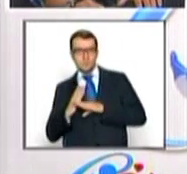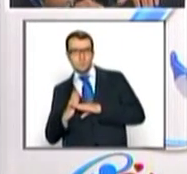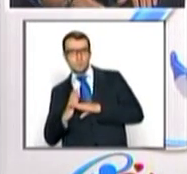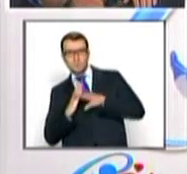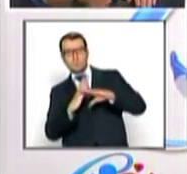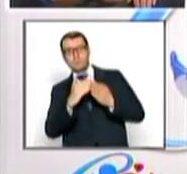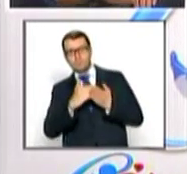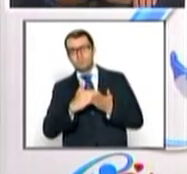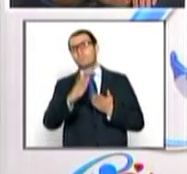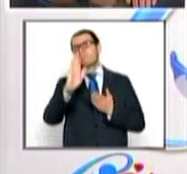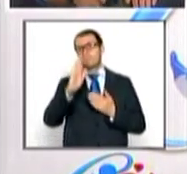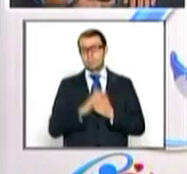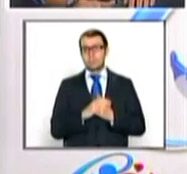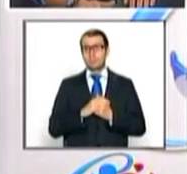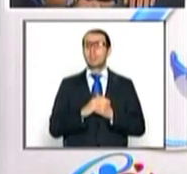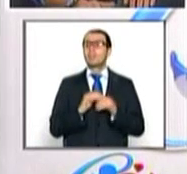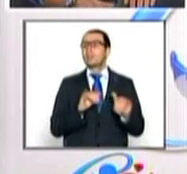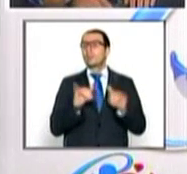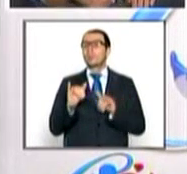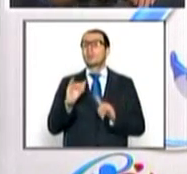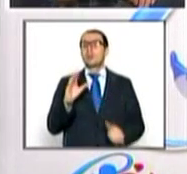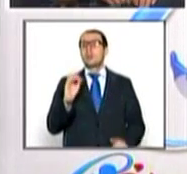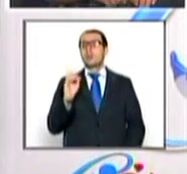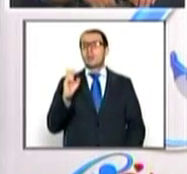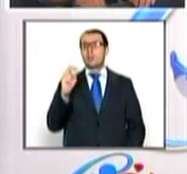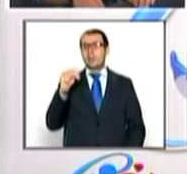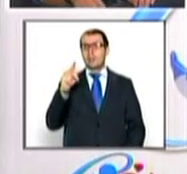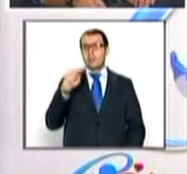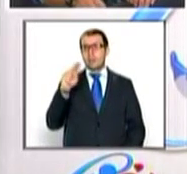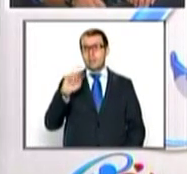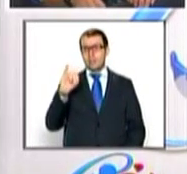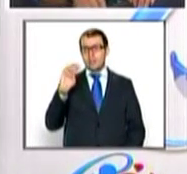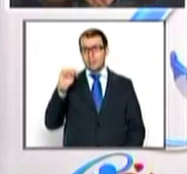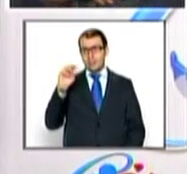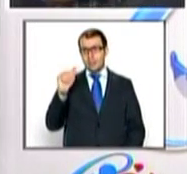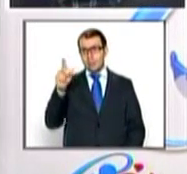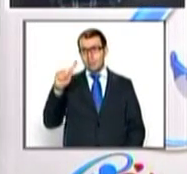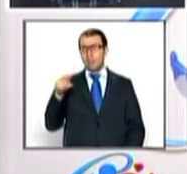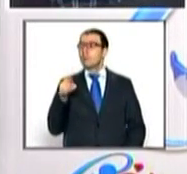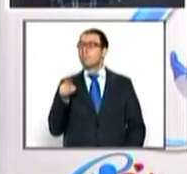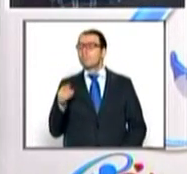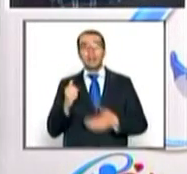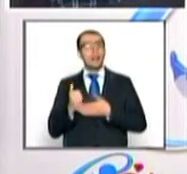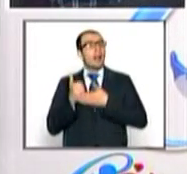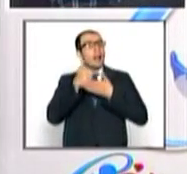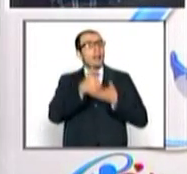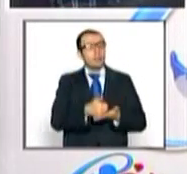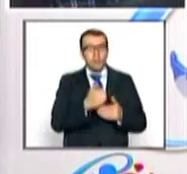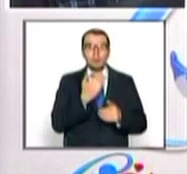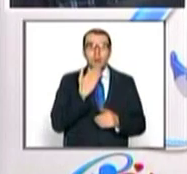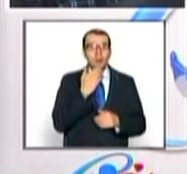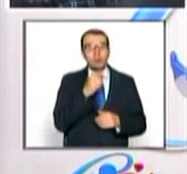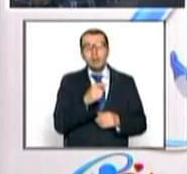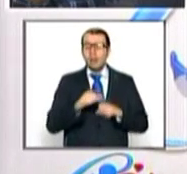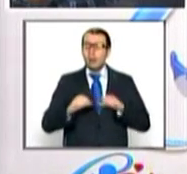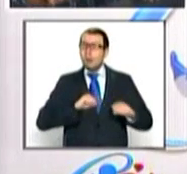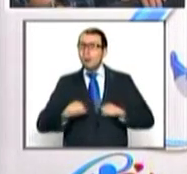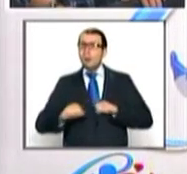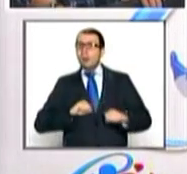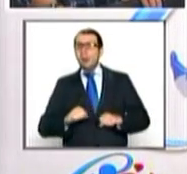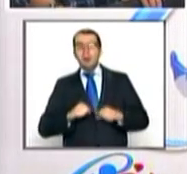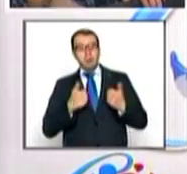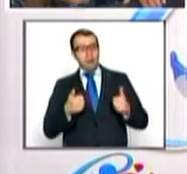metabolismo. Asimismo, las coenzimas funcionan como intermediarios que hacen de que una actividad metabólica se dé o